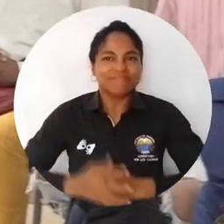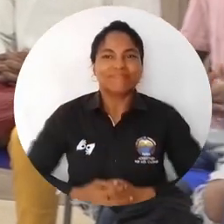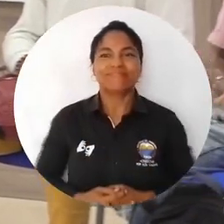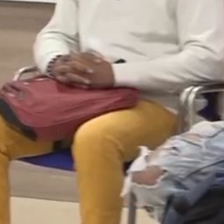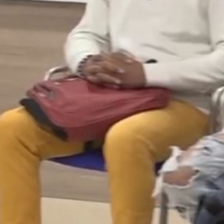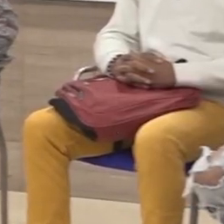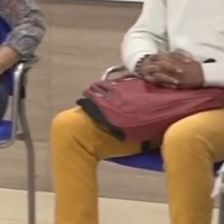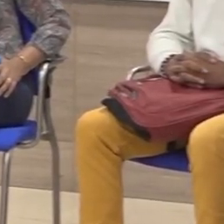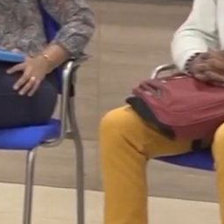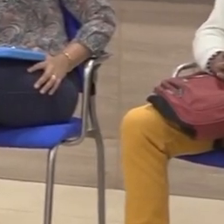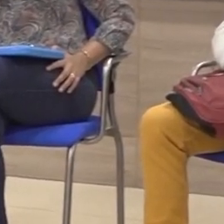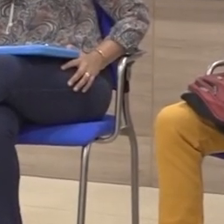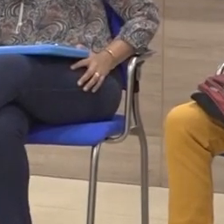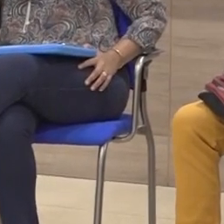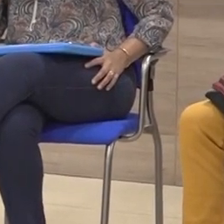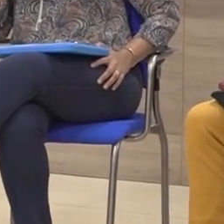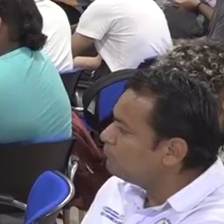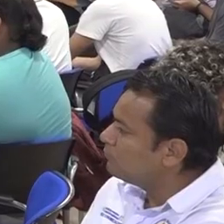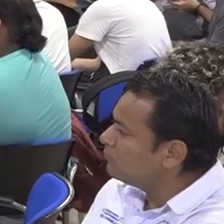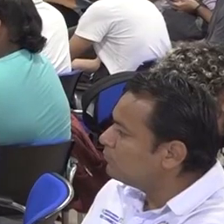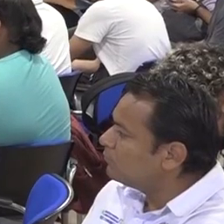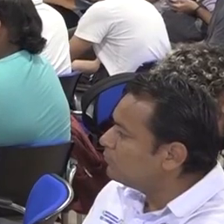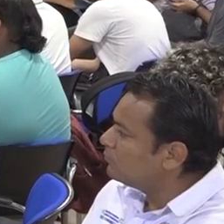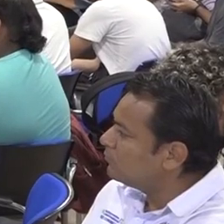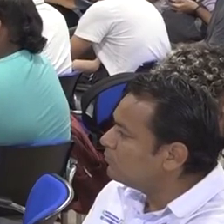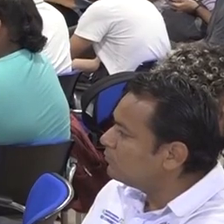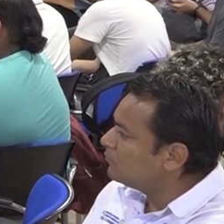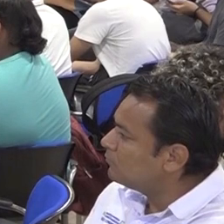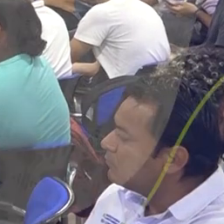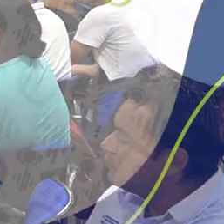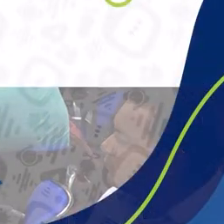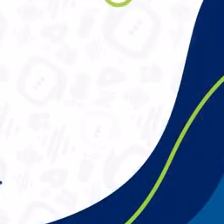orientan a los estudiantes con el propósito de que cuenten con gestión de